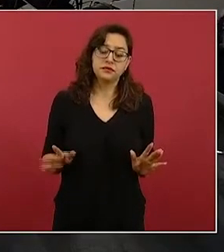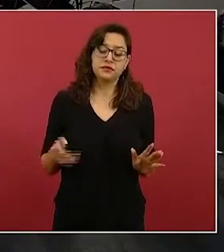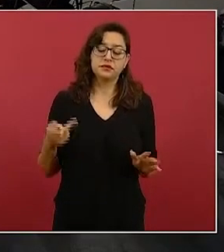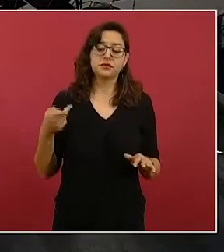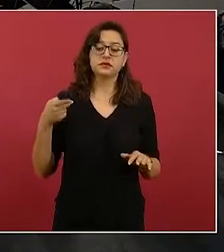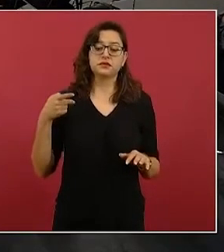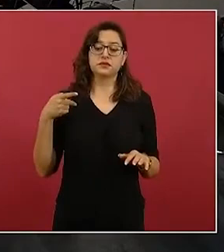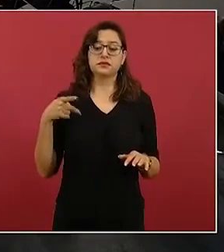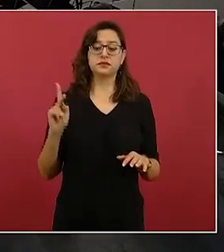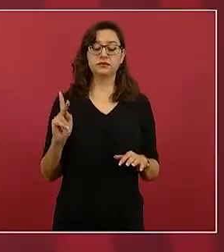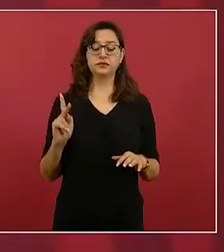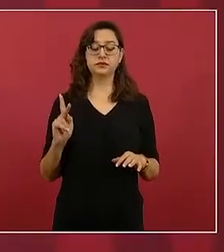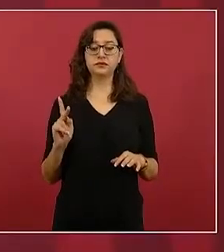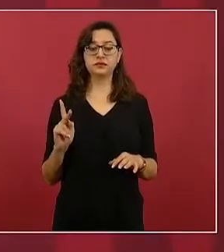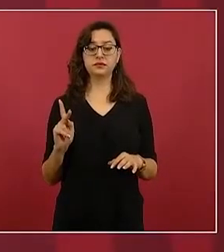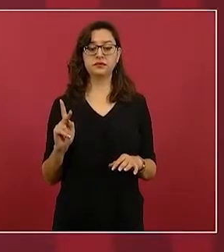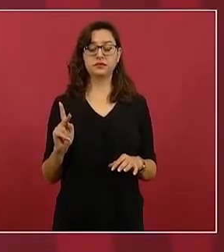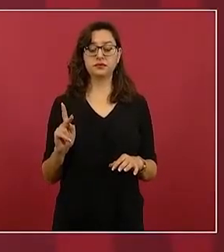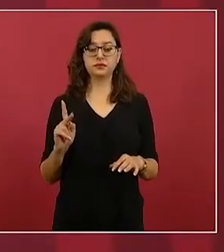hay